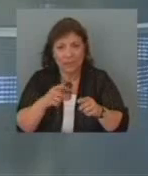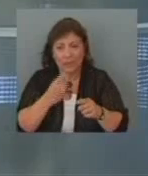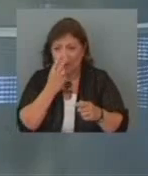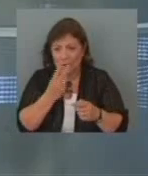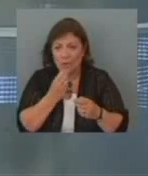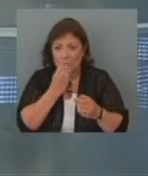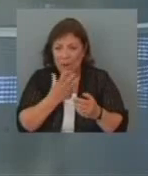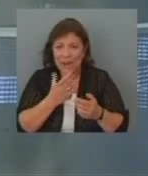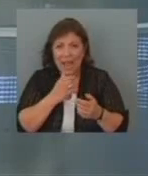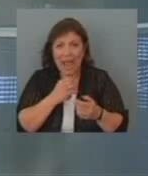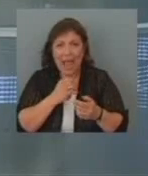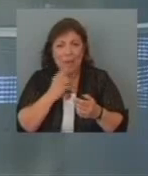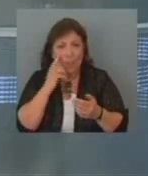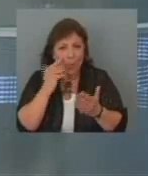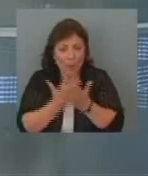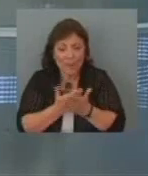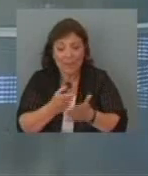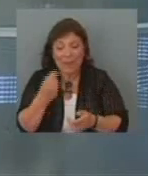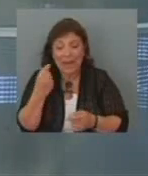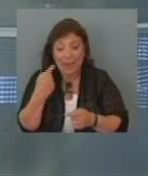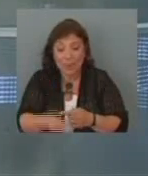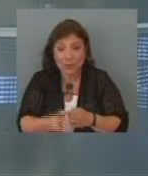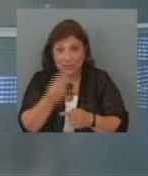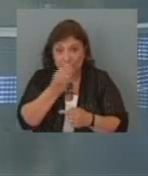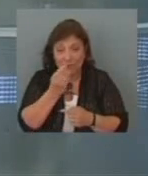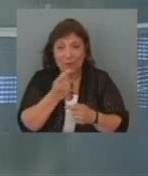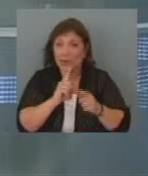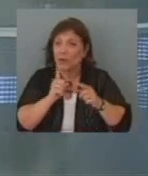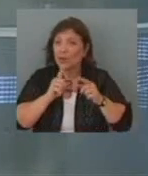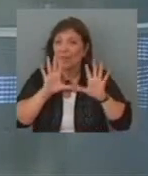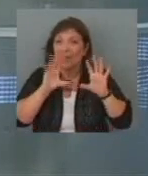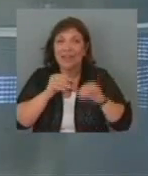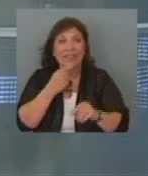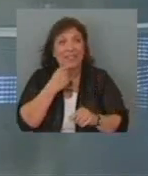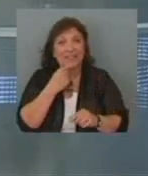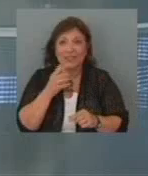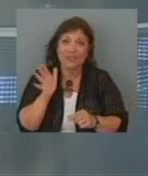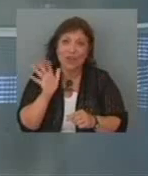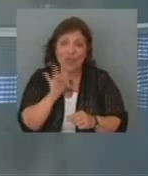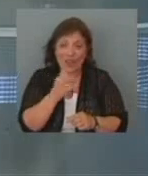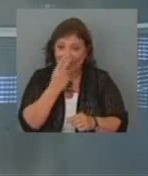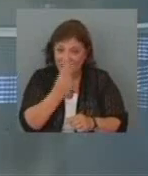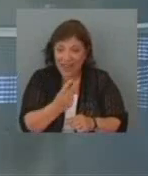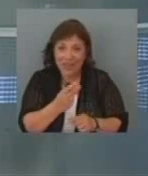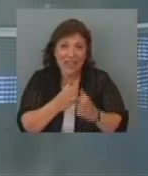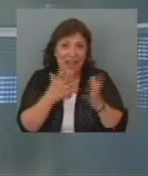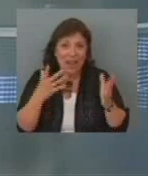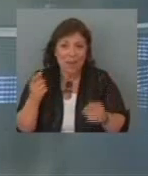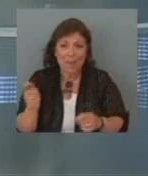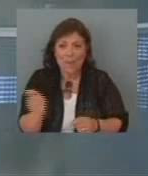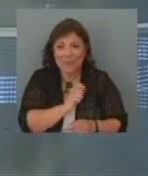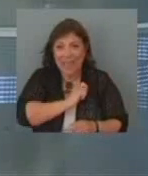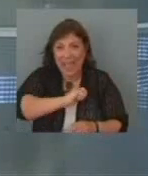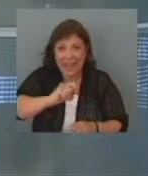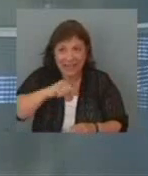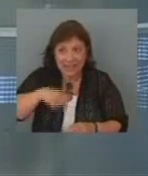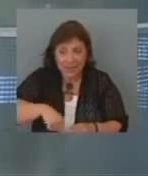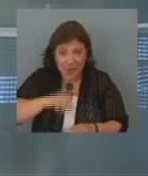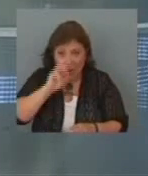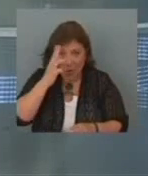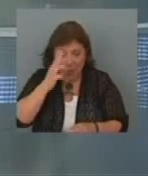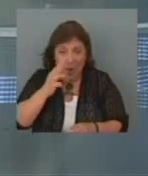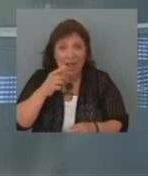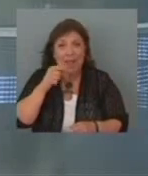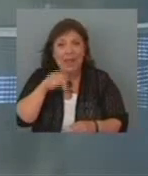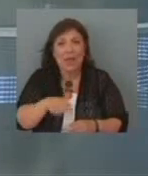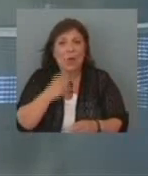buena propuesta, un buen menú para el próximo sábado, porque no todos los días tenemos la chance de ver un gran partido de tenis en nuestro país. Estará